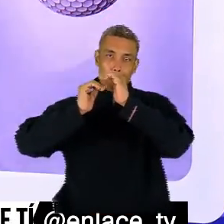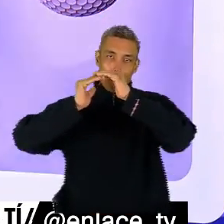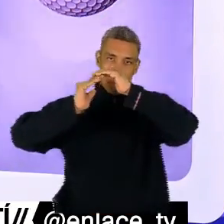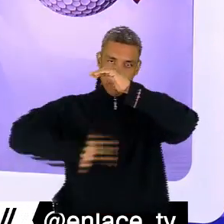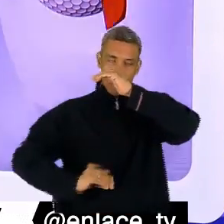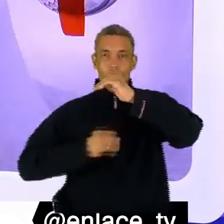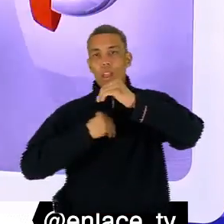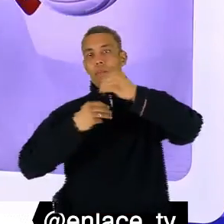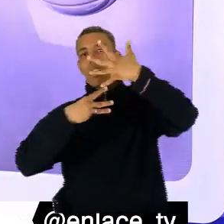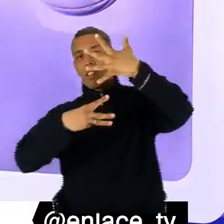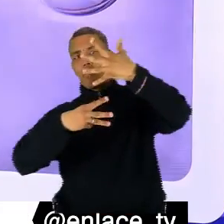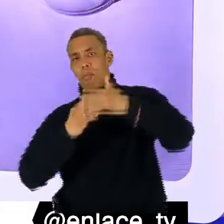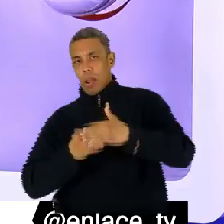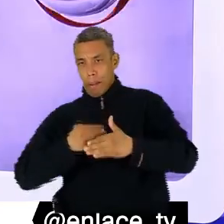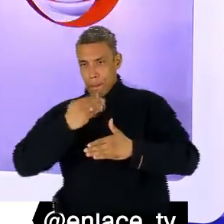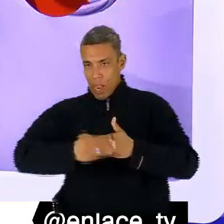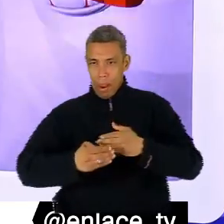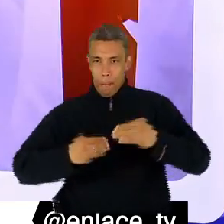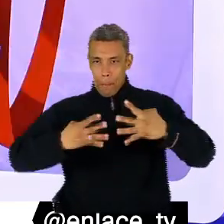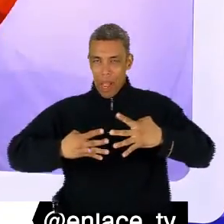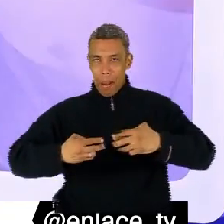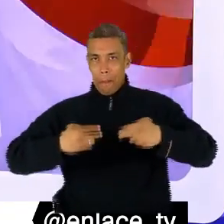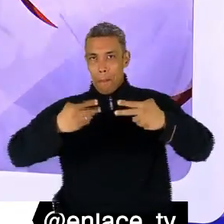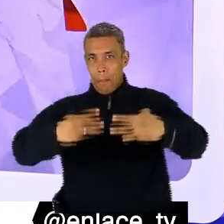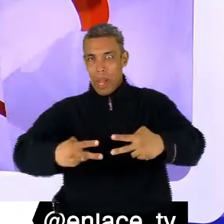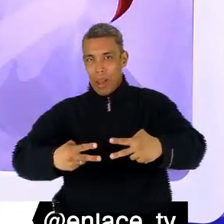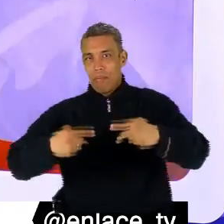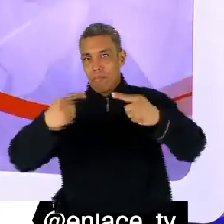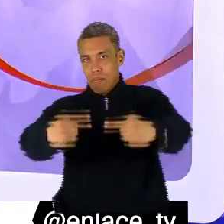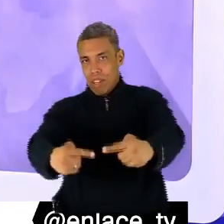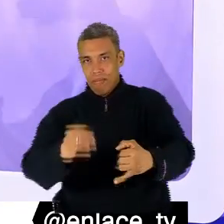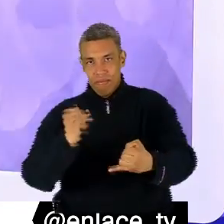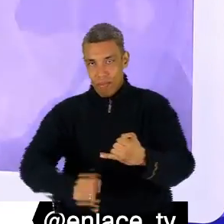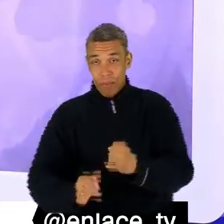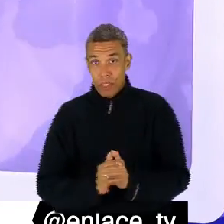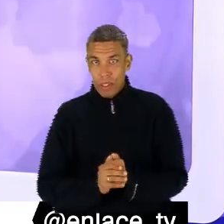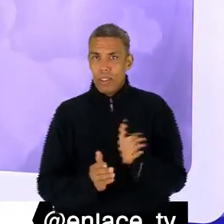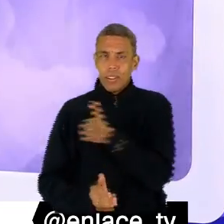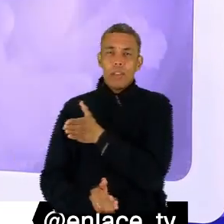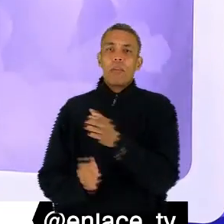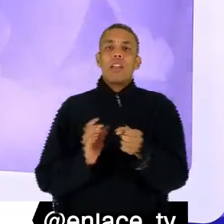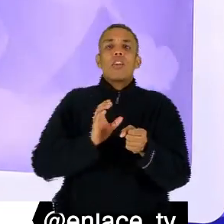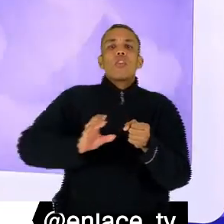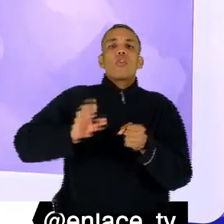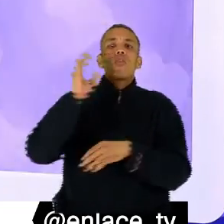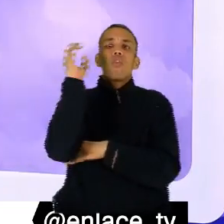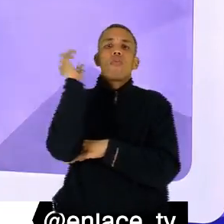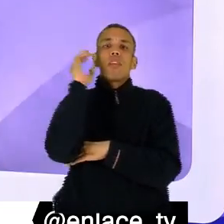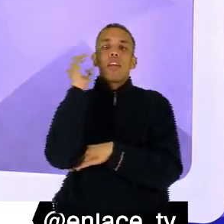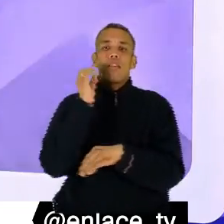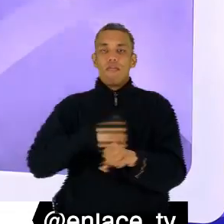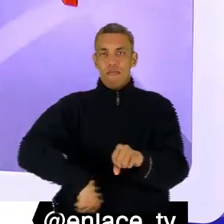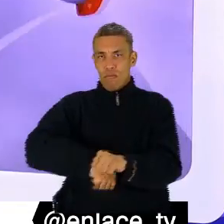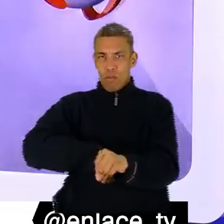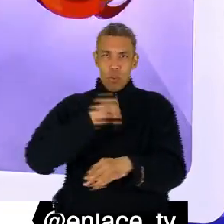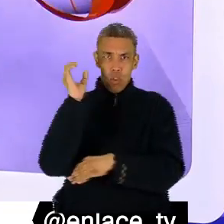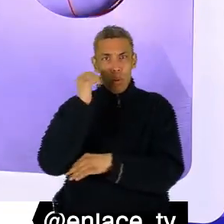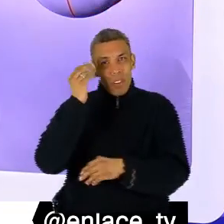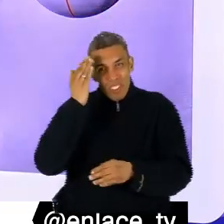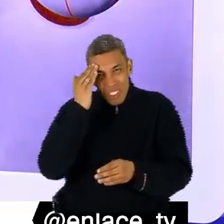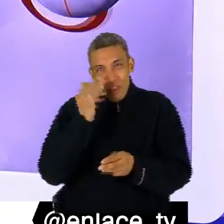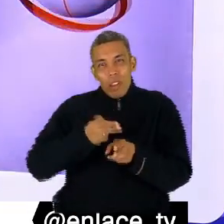la gran final del primer semestre. Hablemos de Selección Colombia porque siguen llegando los jugadores que se integran a la concentración para